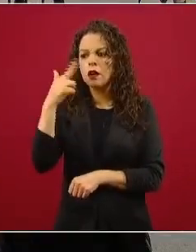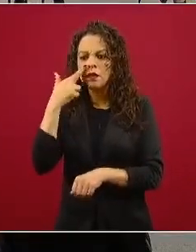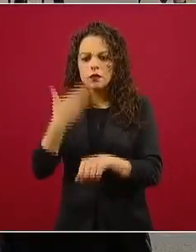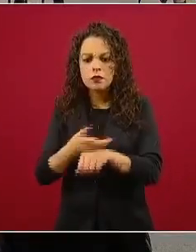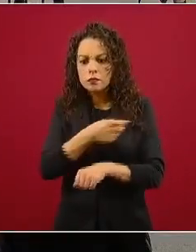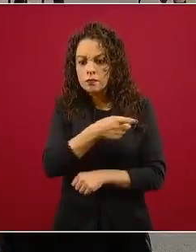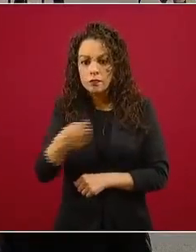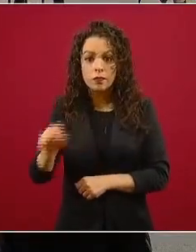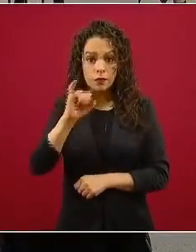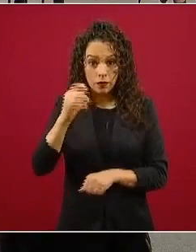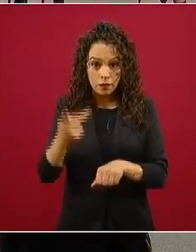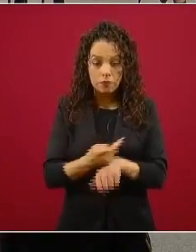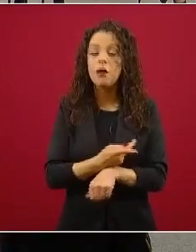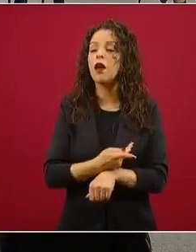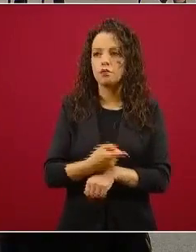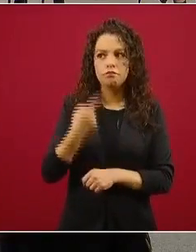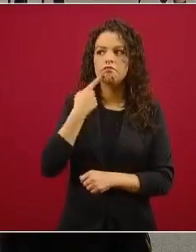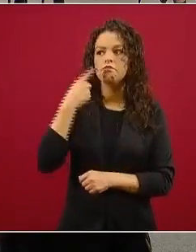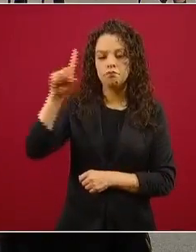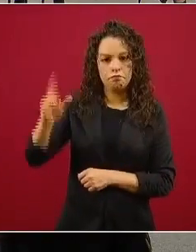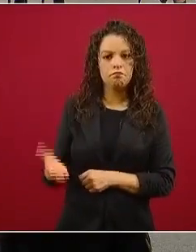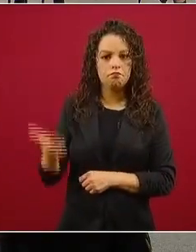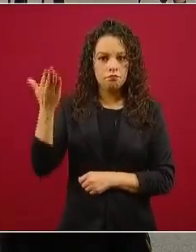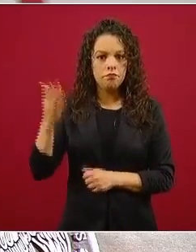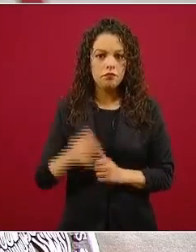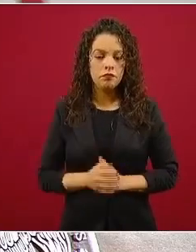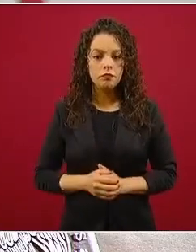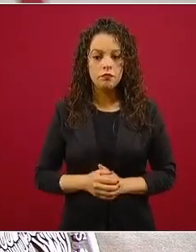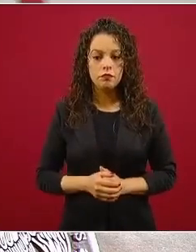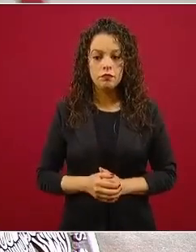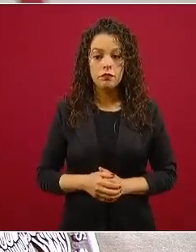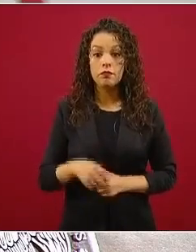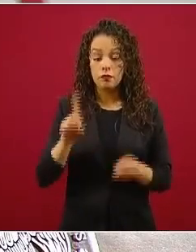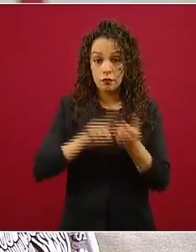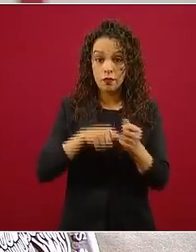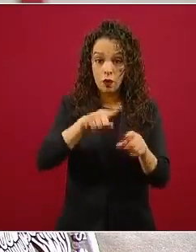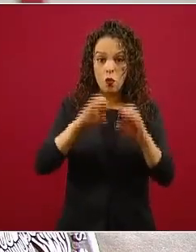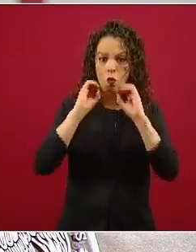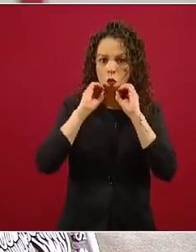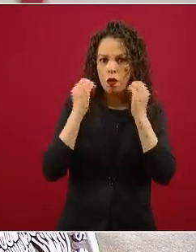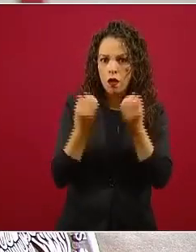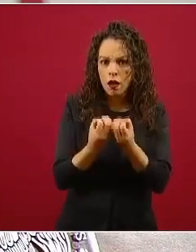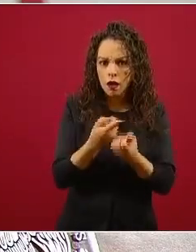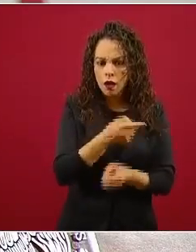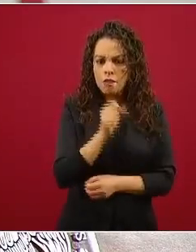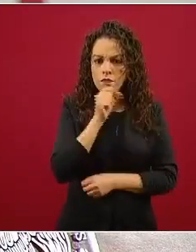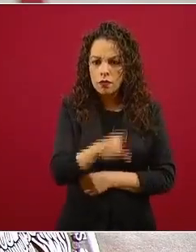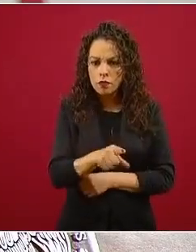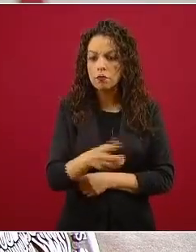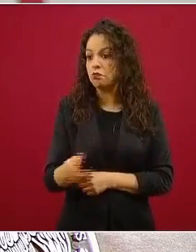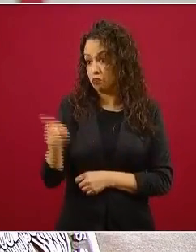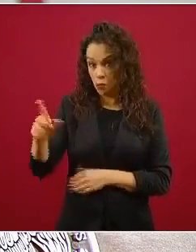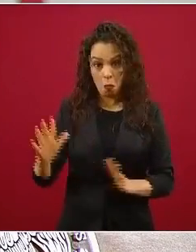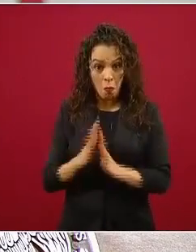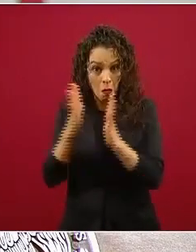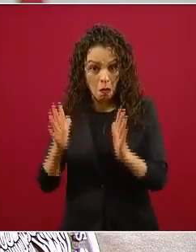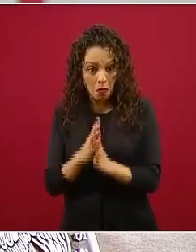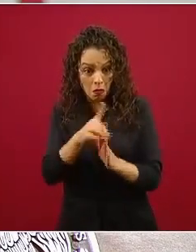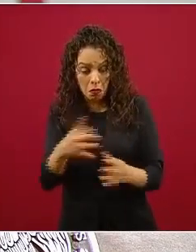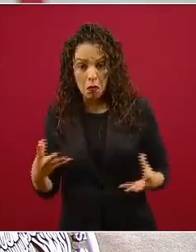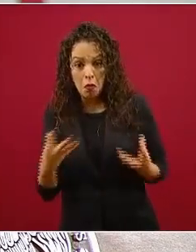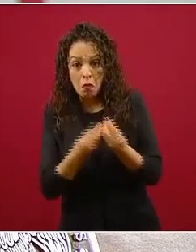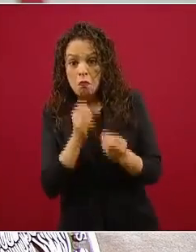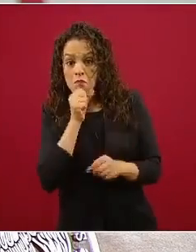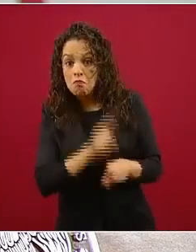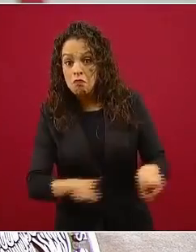este ramo? ¿Hay, presidente? Si participaron, sí. Si avalaron este